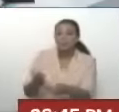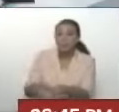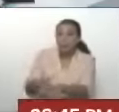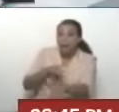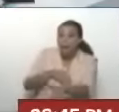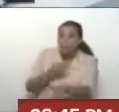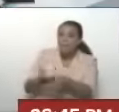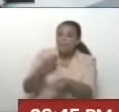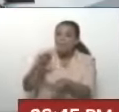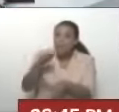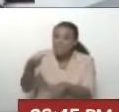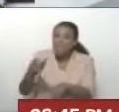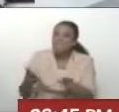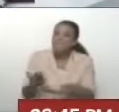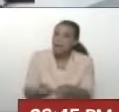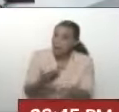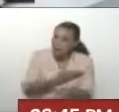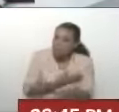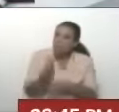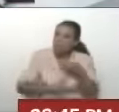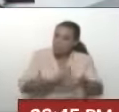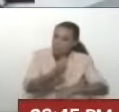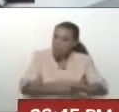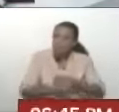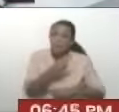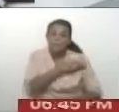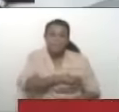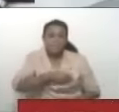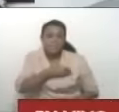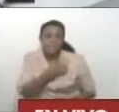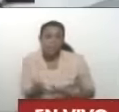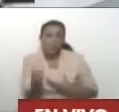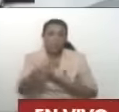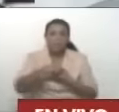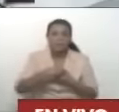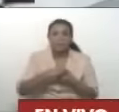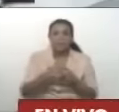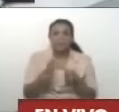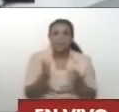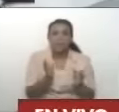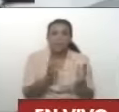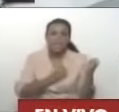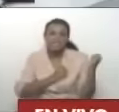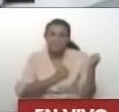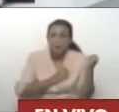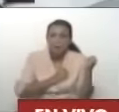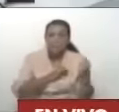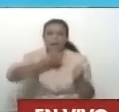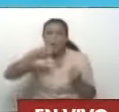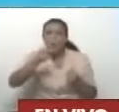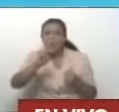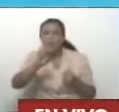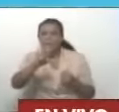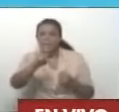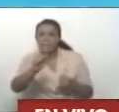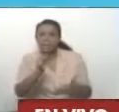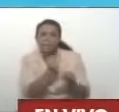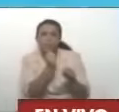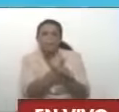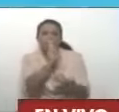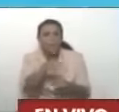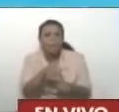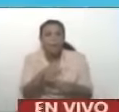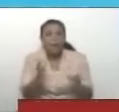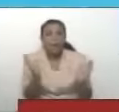adelantado de las políticas que ya se venían implementando, a la gran misión también Chamba Juvenil, que se une a la misión Venezuela Joven, y para finales del